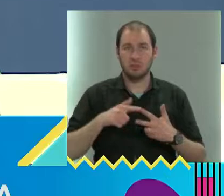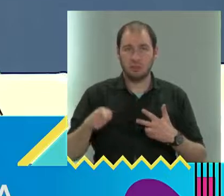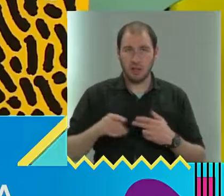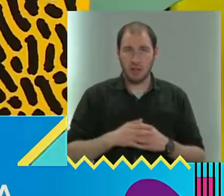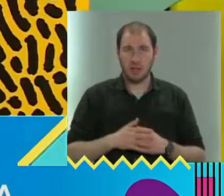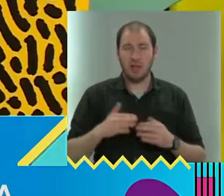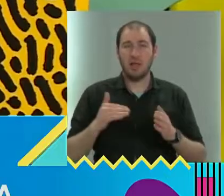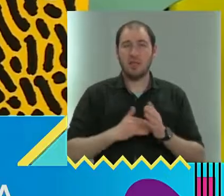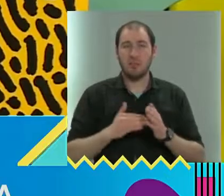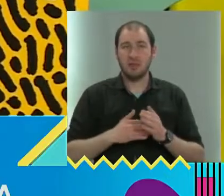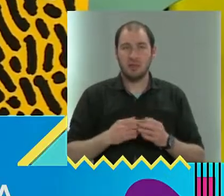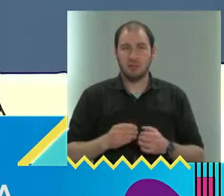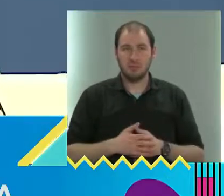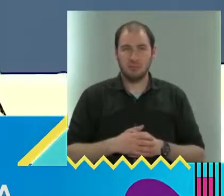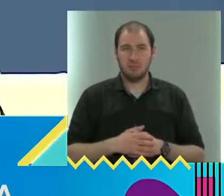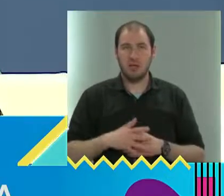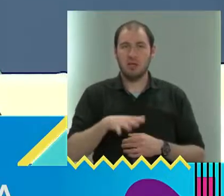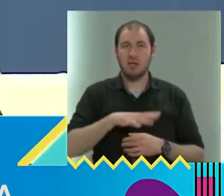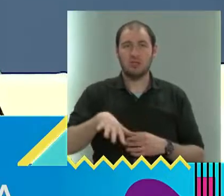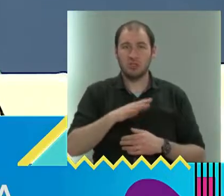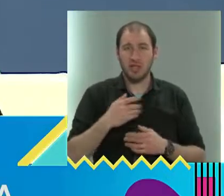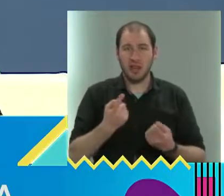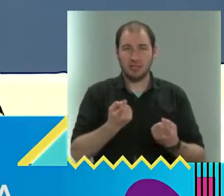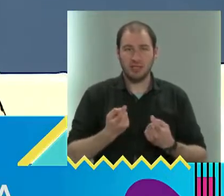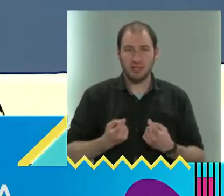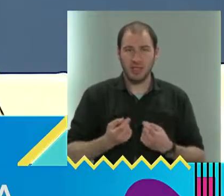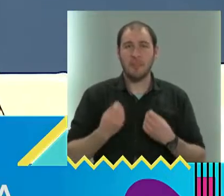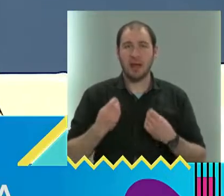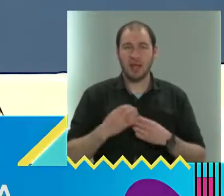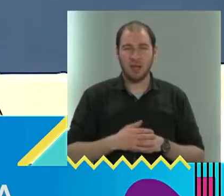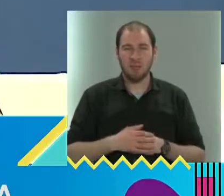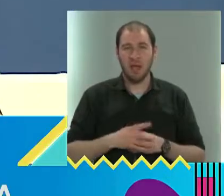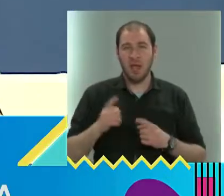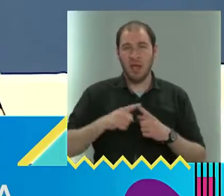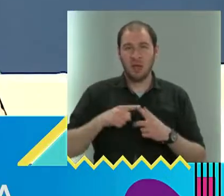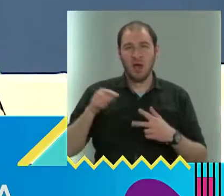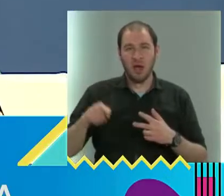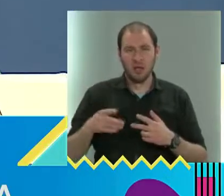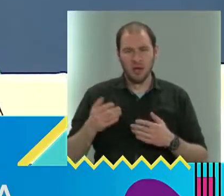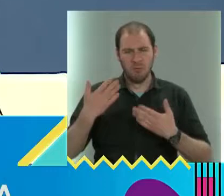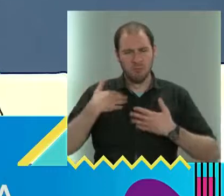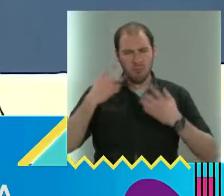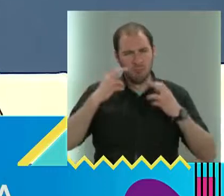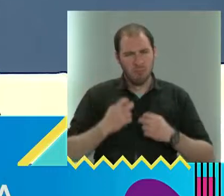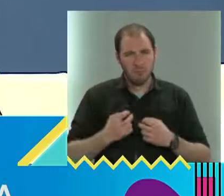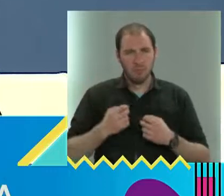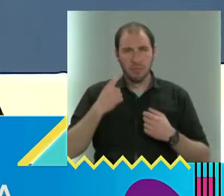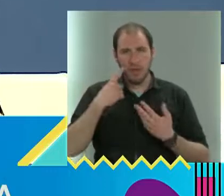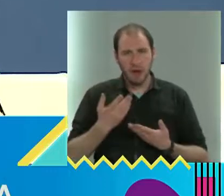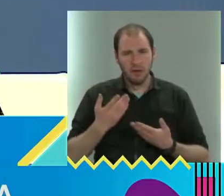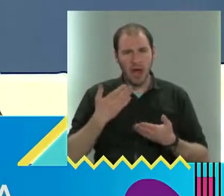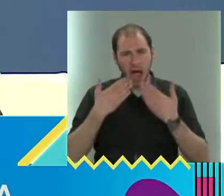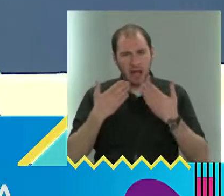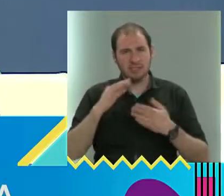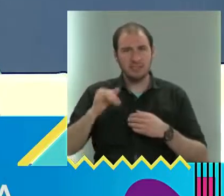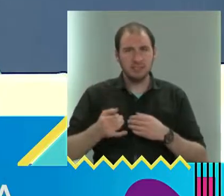en función de qué es lo que la sociedad está necesitando para que esa institución se mire a sí misma y vea si está en